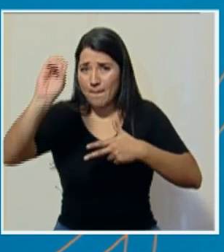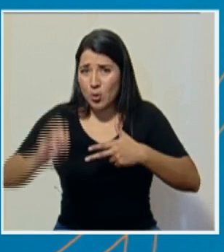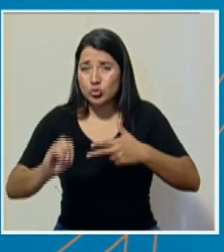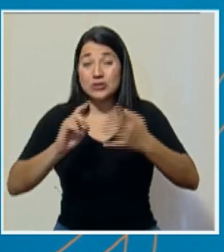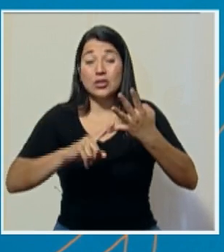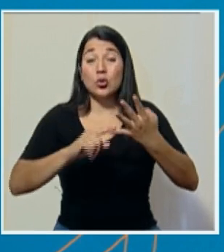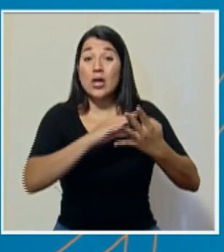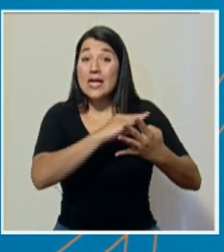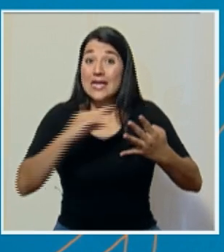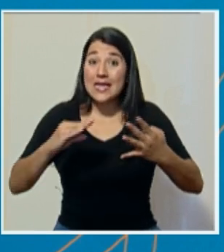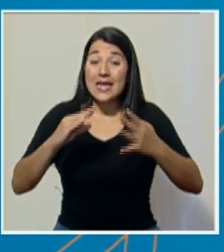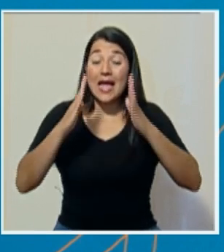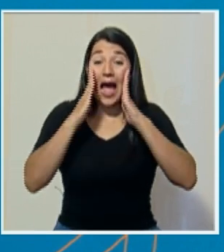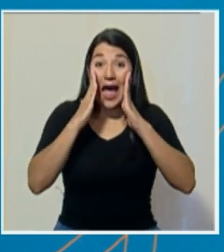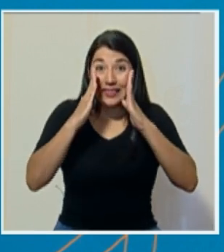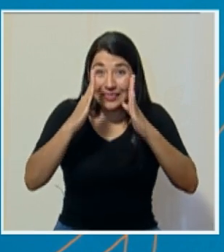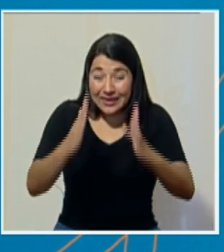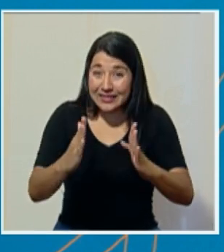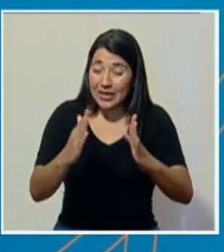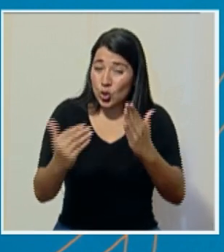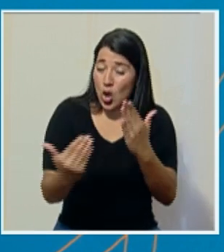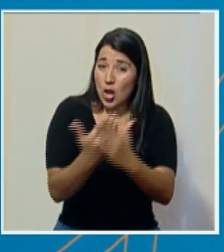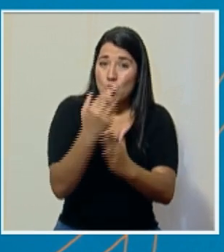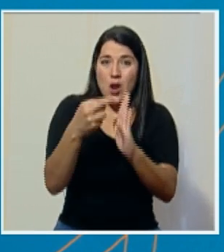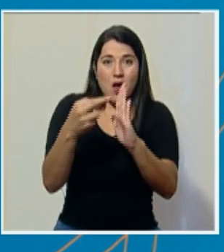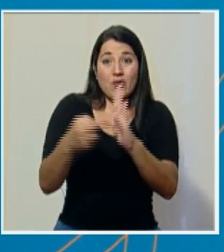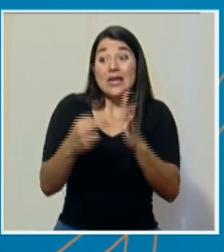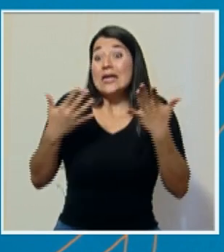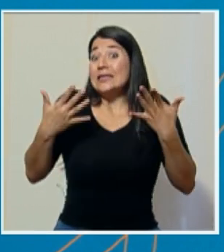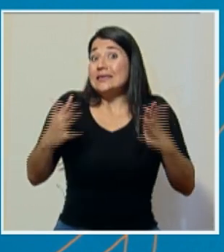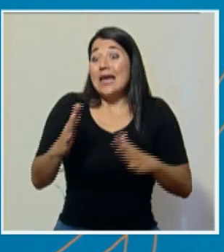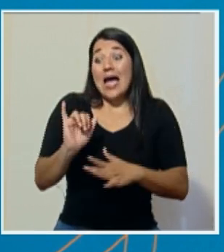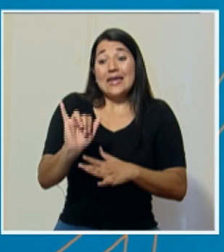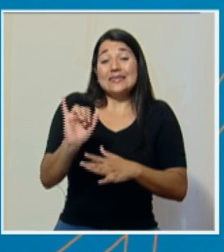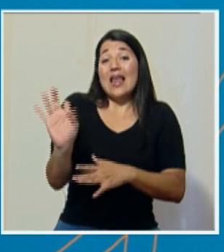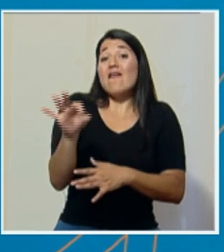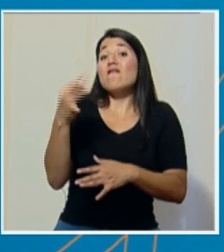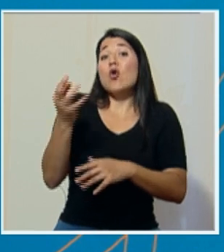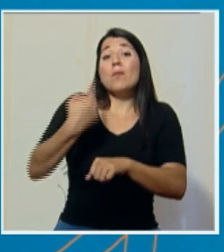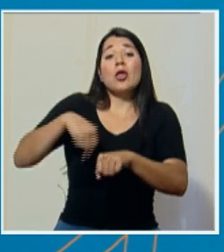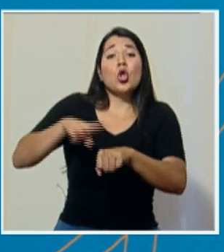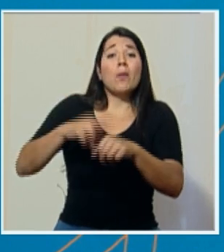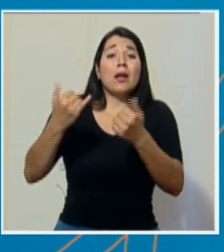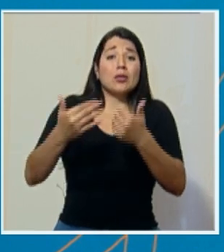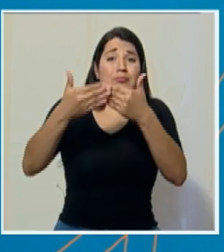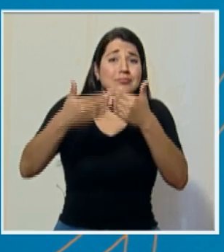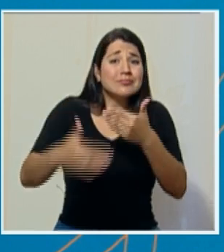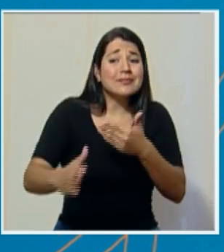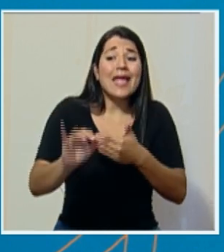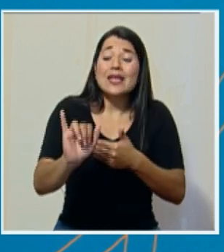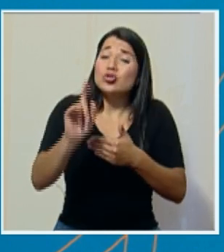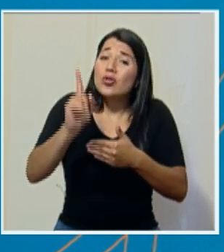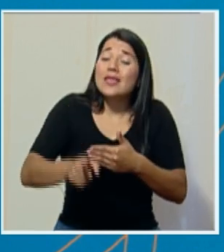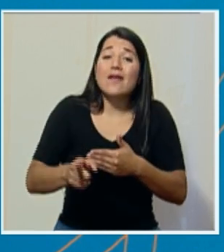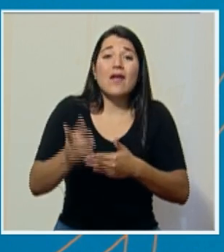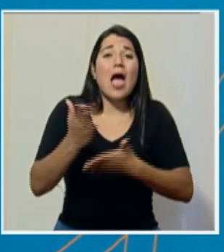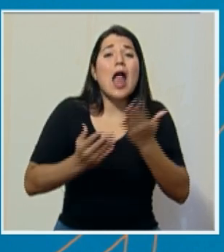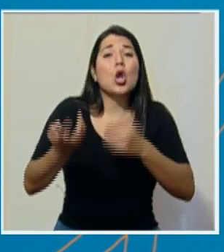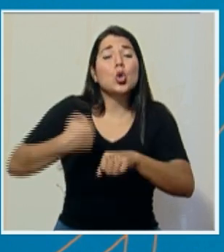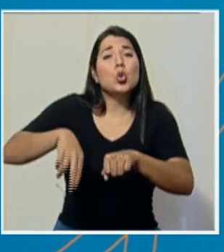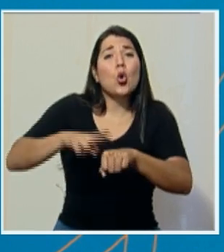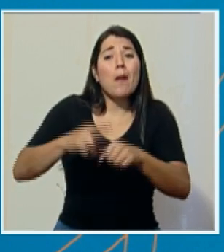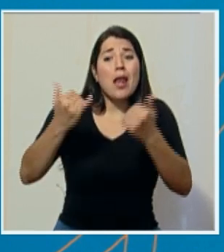todo este esquema de que ya es una nueva normalidad y que debe ser algo habitual en nosotros. Por